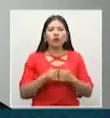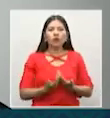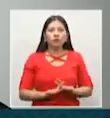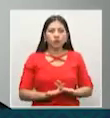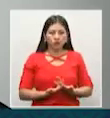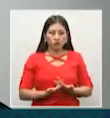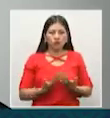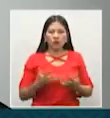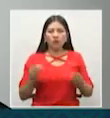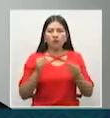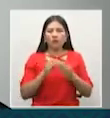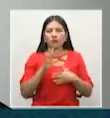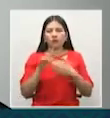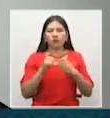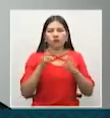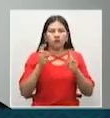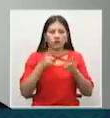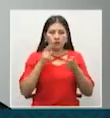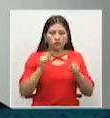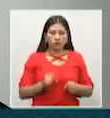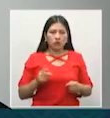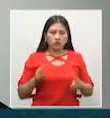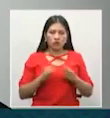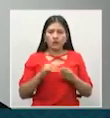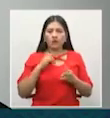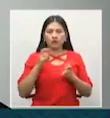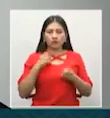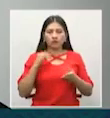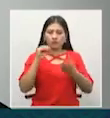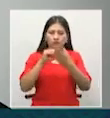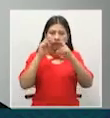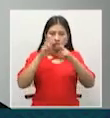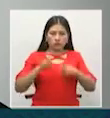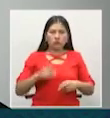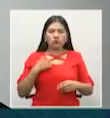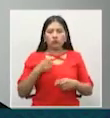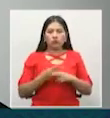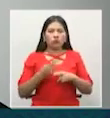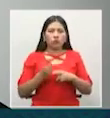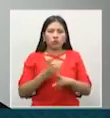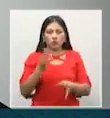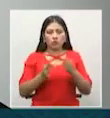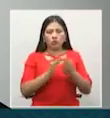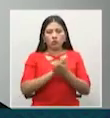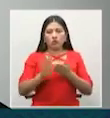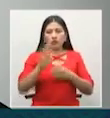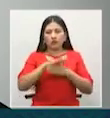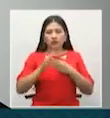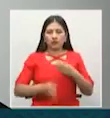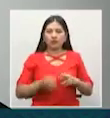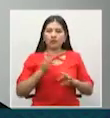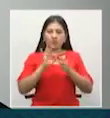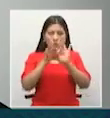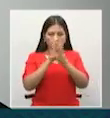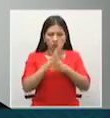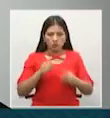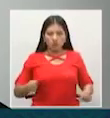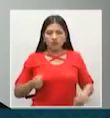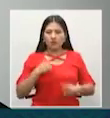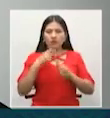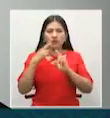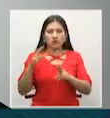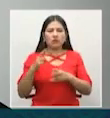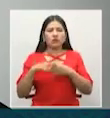plena del Tribunal Supremo de Justicia, los 9 magistrados del Tribunal Supremo de Justicia, pueda resolver las objeciones